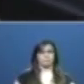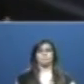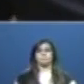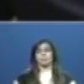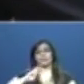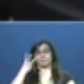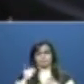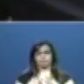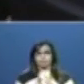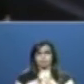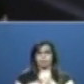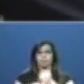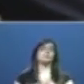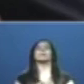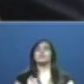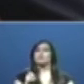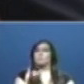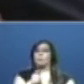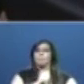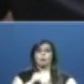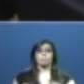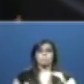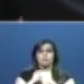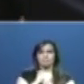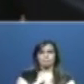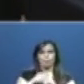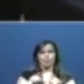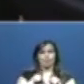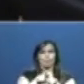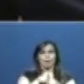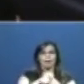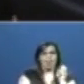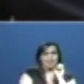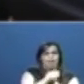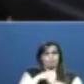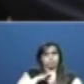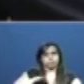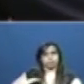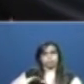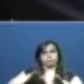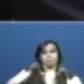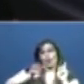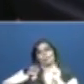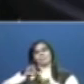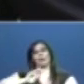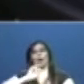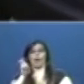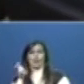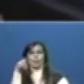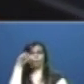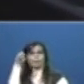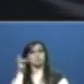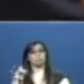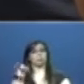cifra máxima de parados se produce en paralelo a un dato que por contra es positivo en la evolución histórica de nuestro